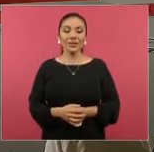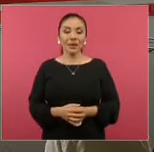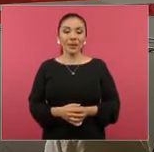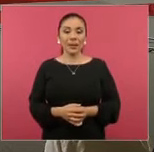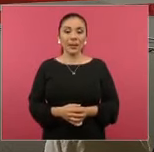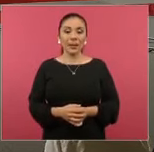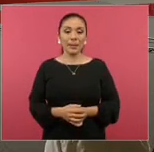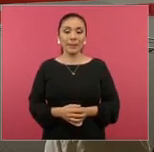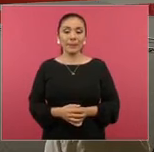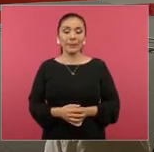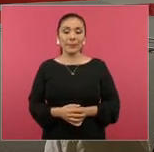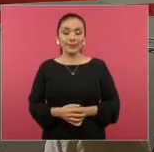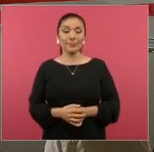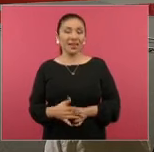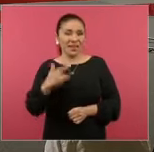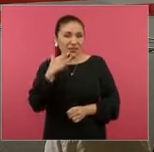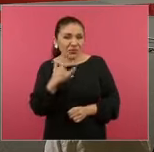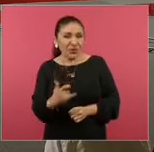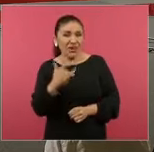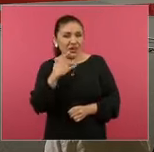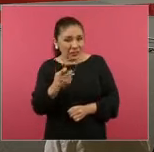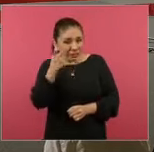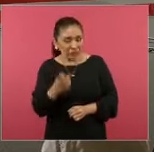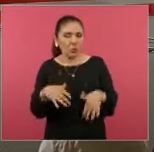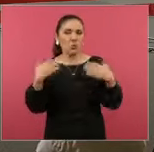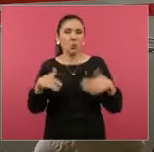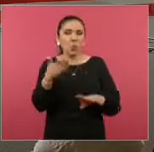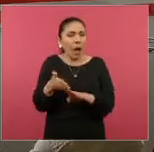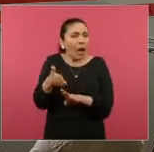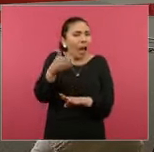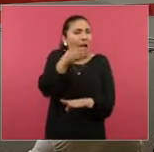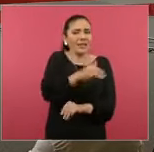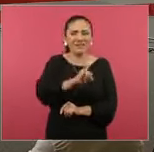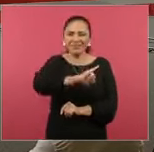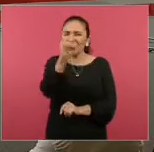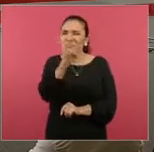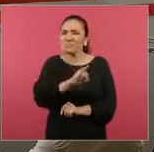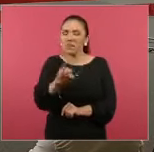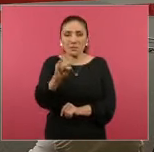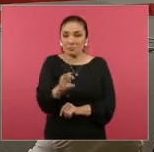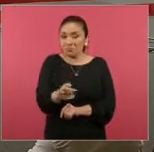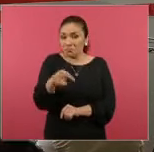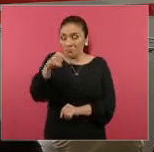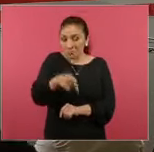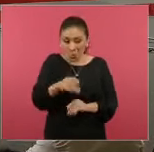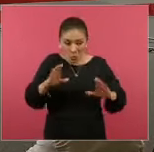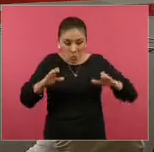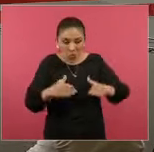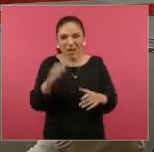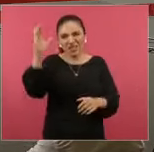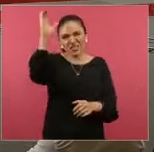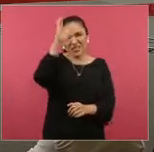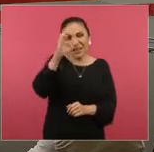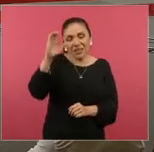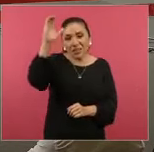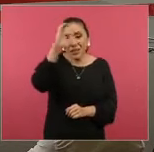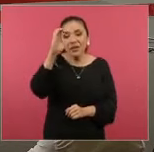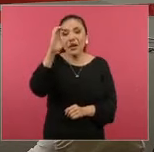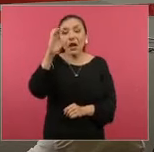Centralmente, para este esfuerzo que es inédito, nunca nuestra comunidad científica